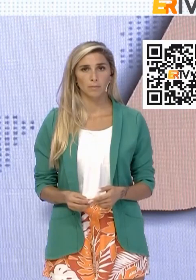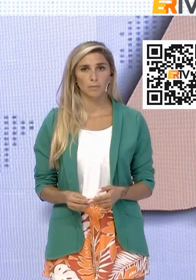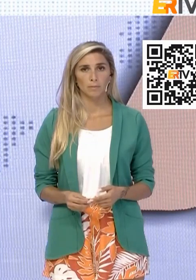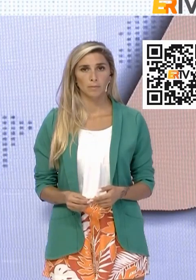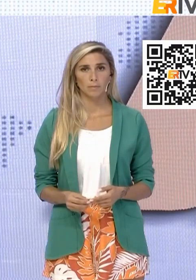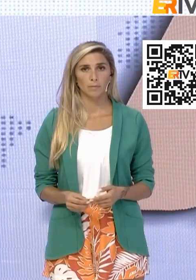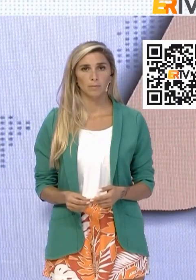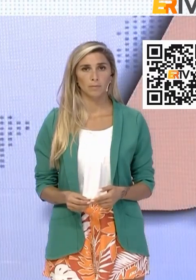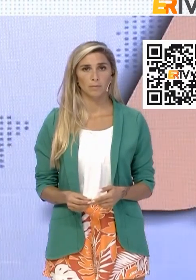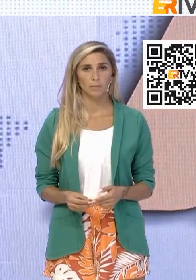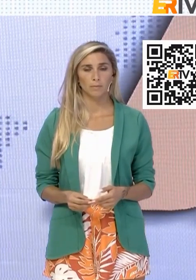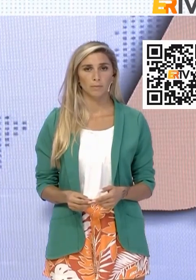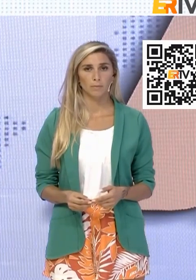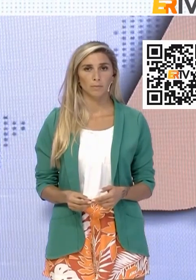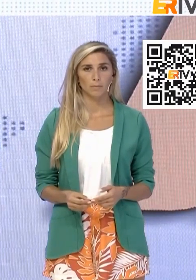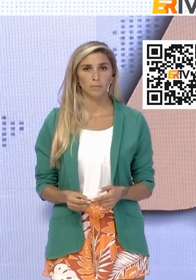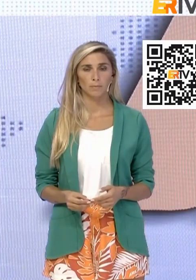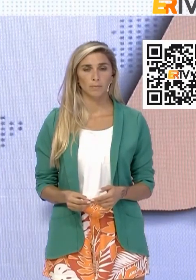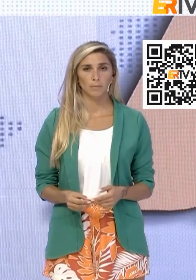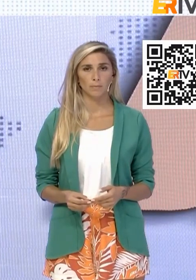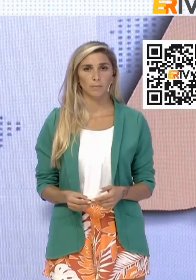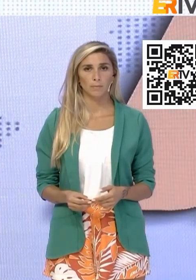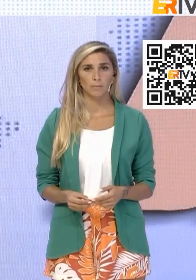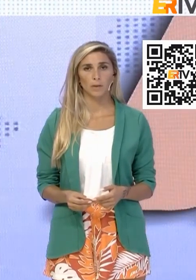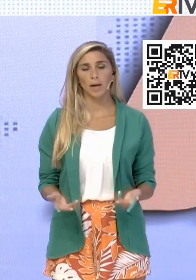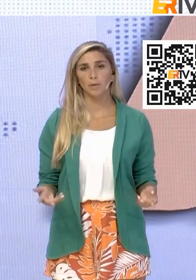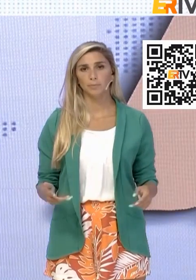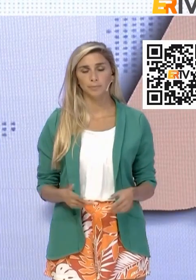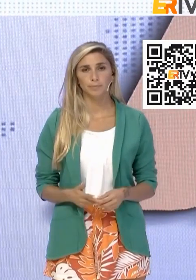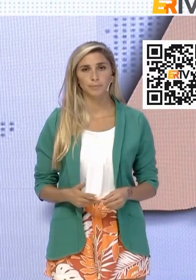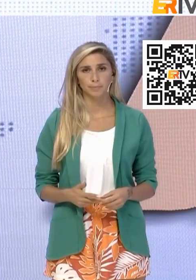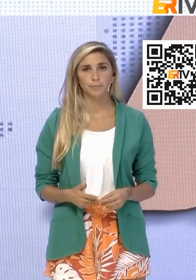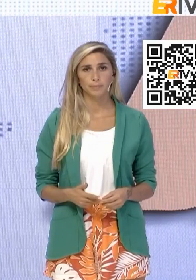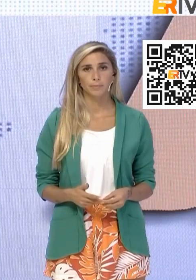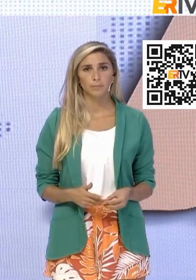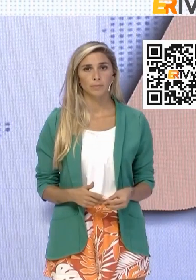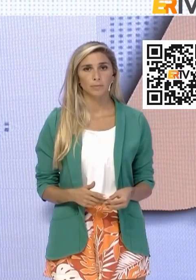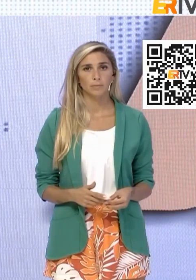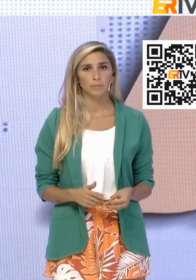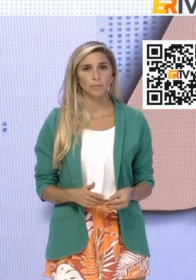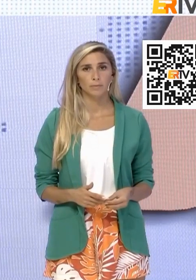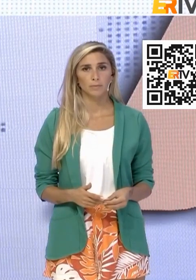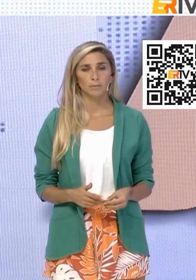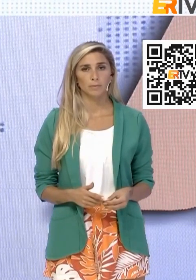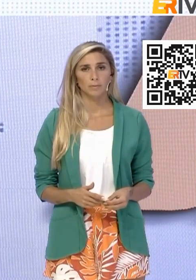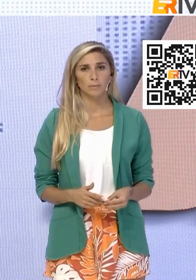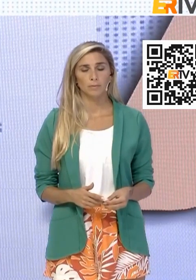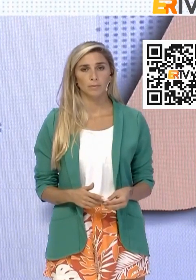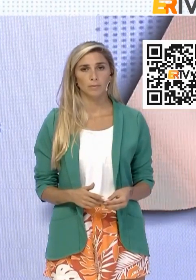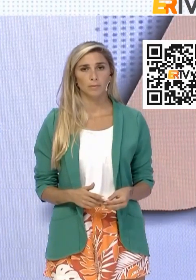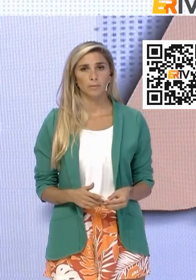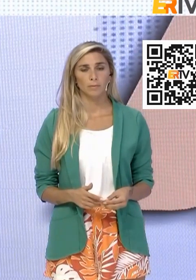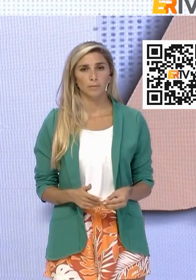que te llamó, y sí, me dice, porque me pedía, claro, el código. Claro. Sí, sí, sí. Lamentablemente, ahí es donde uno